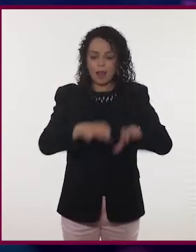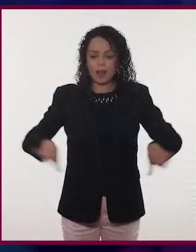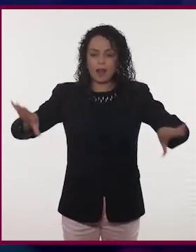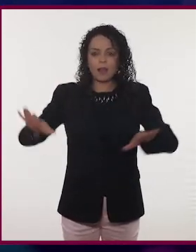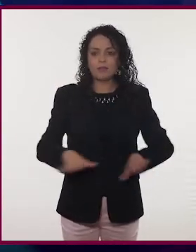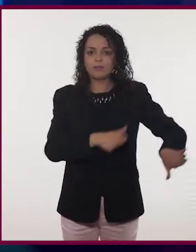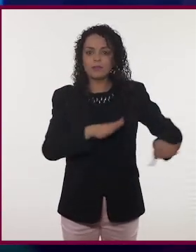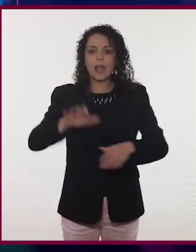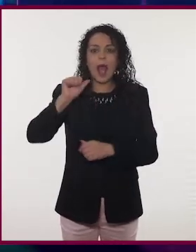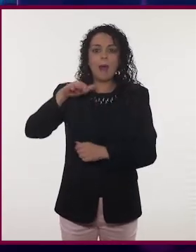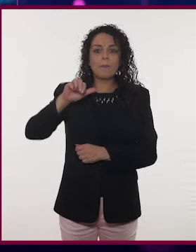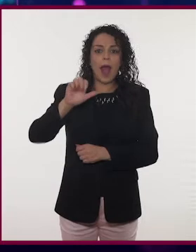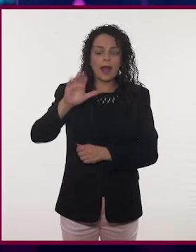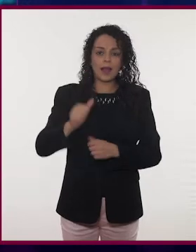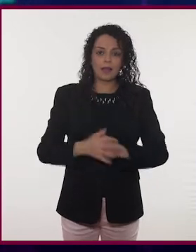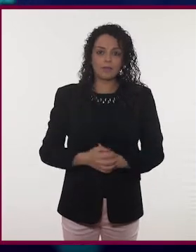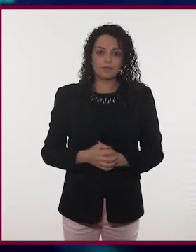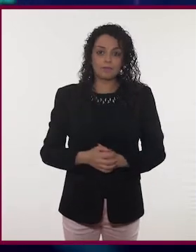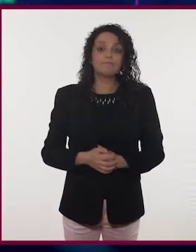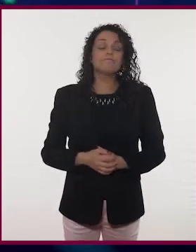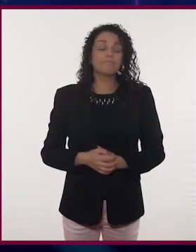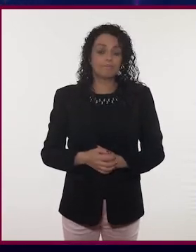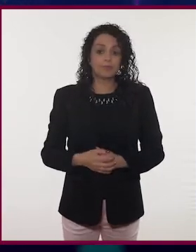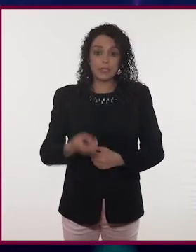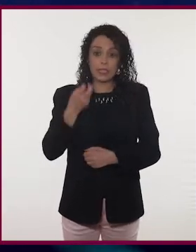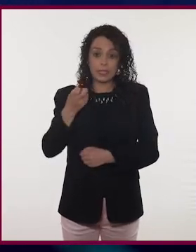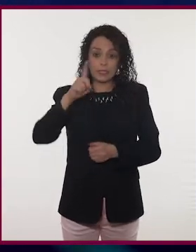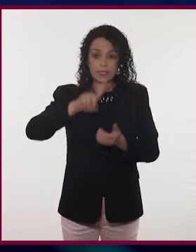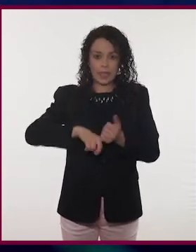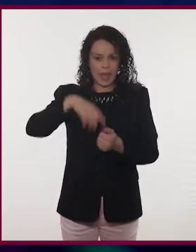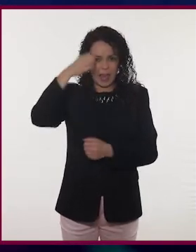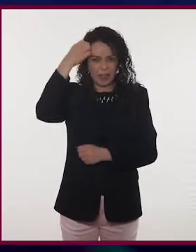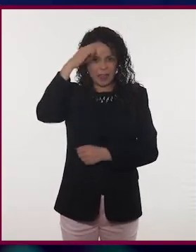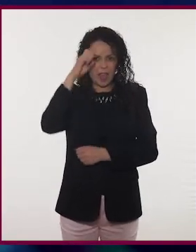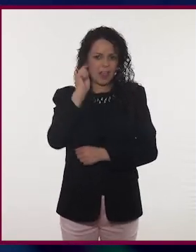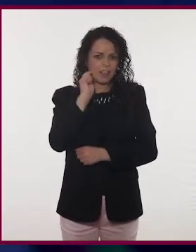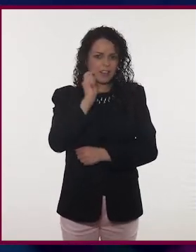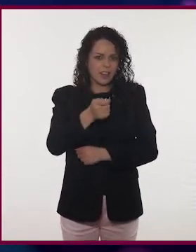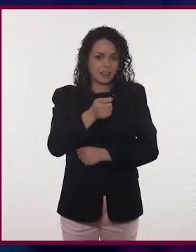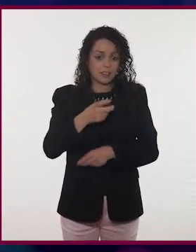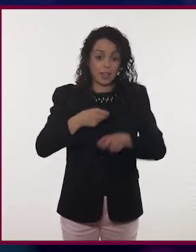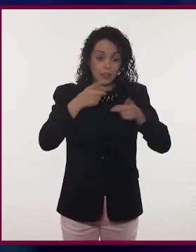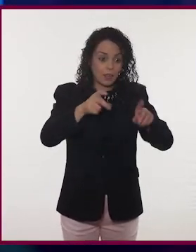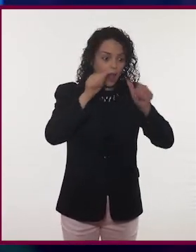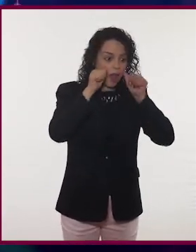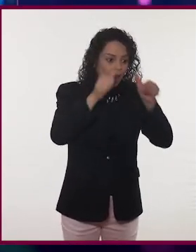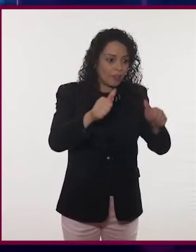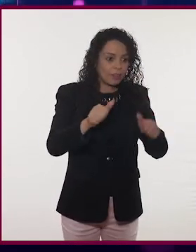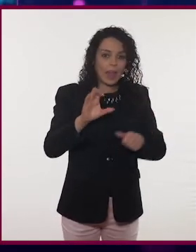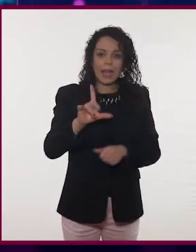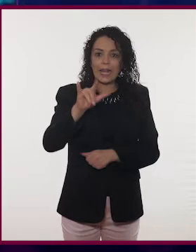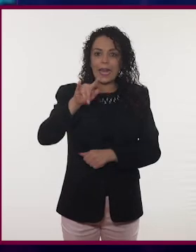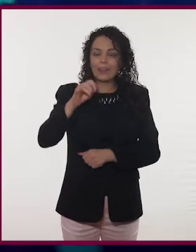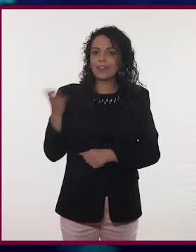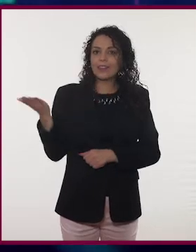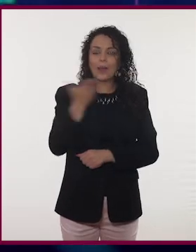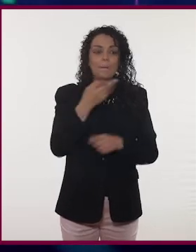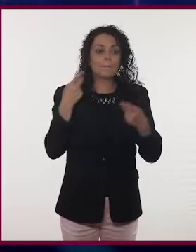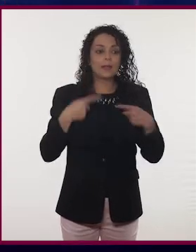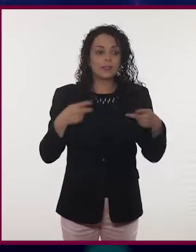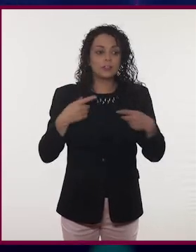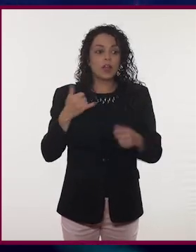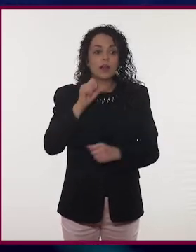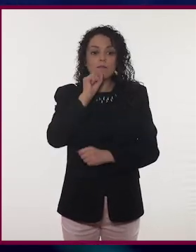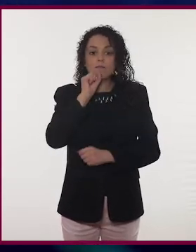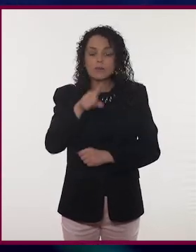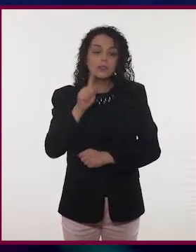tienen esta experiencia en cuanto a lo que es atender a los clientes y también en cuanto a lo que es